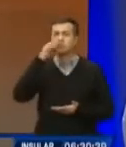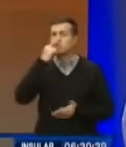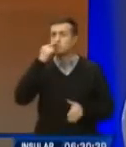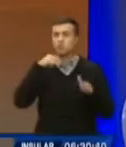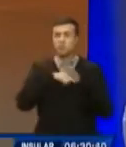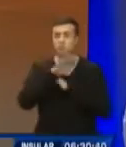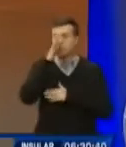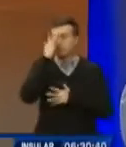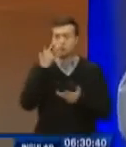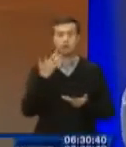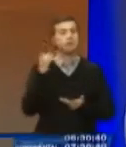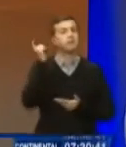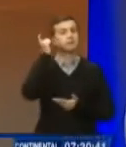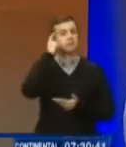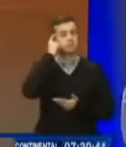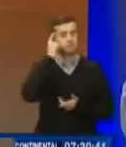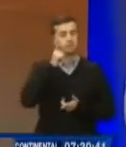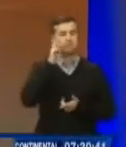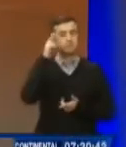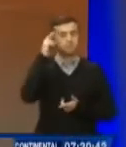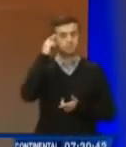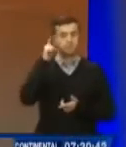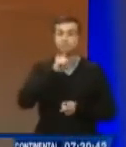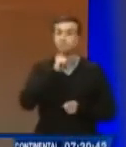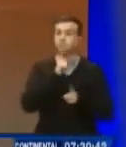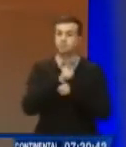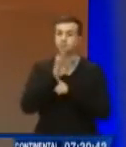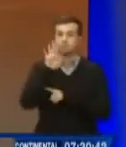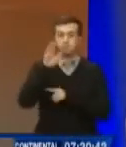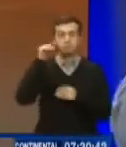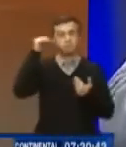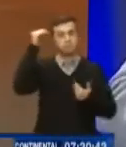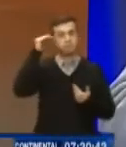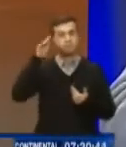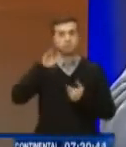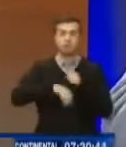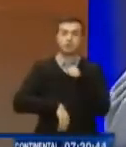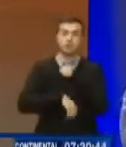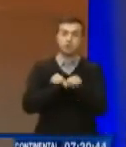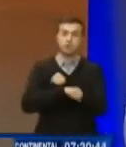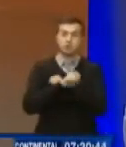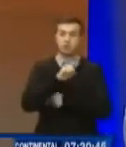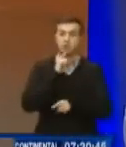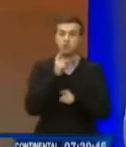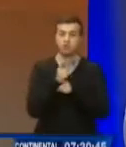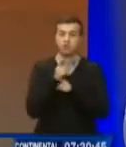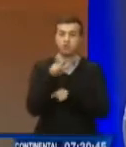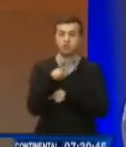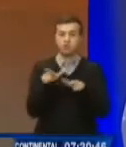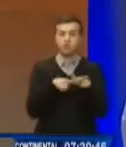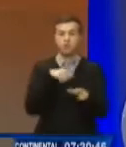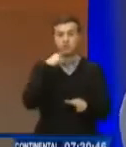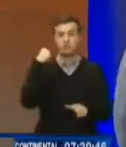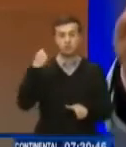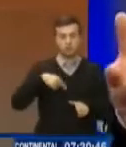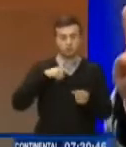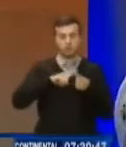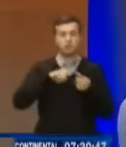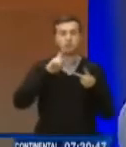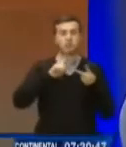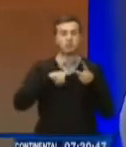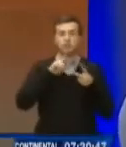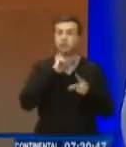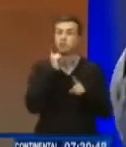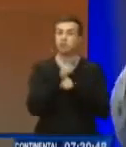de nuestro yo creo que una de las razones la parte de la geopolítica que significa el fútbol frente a la sede en rusia frente al